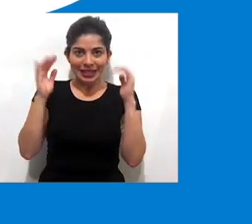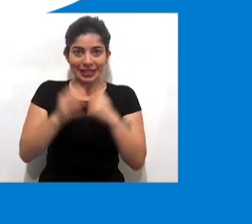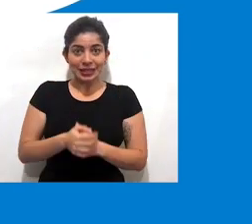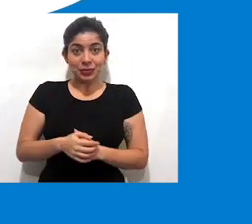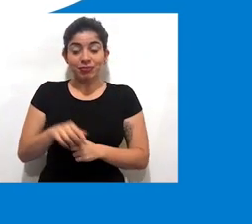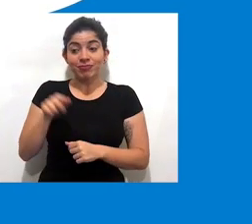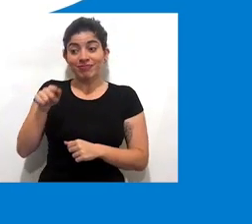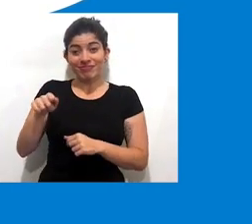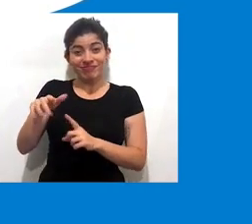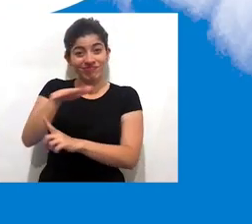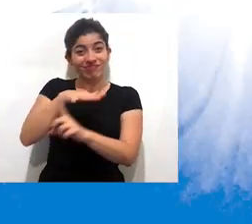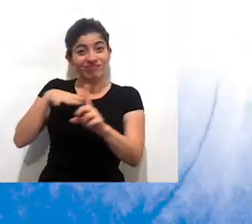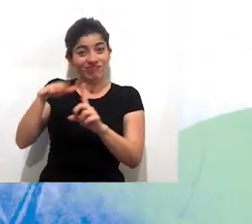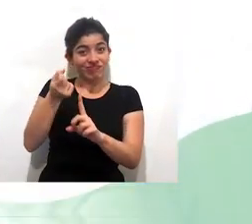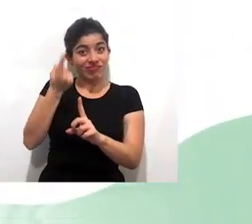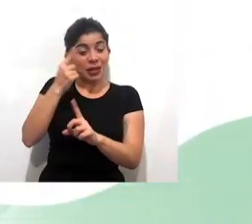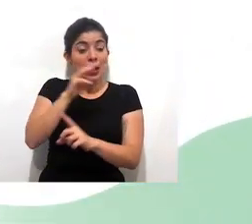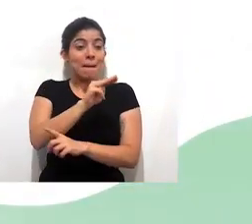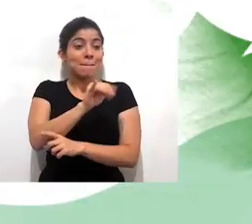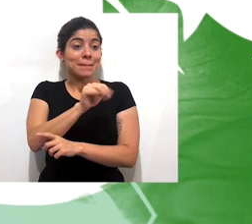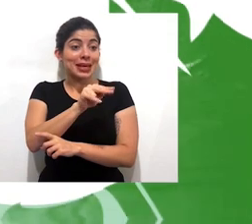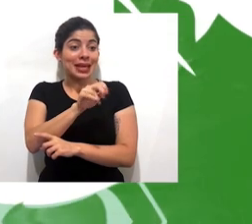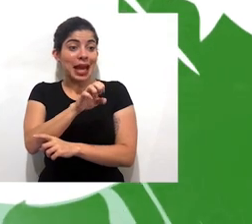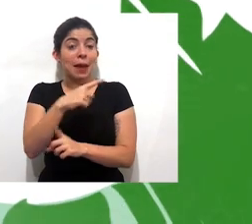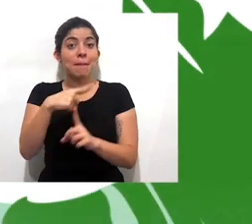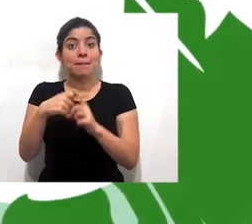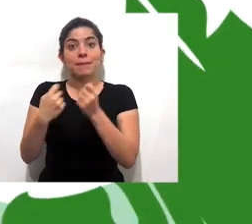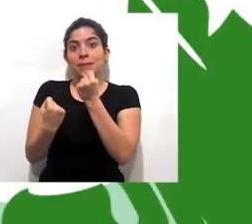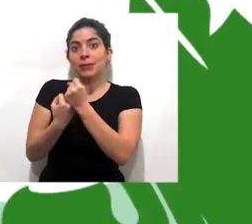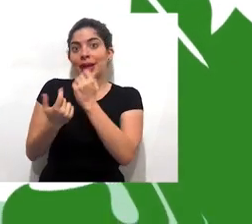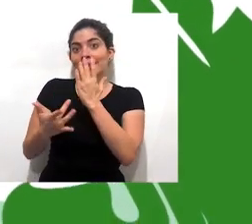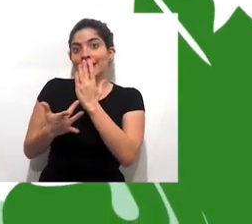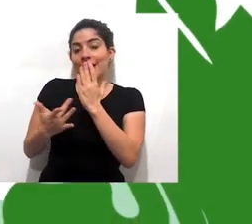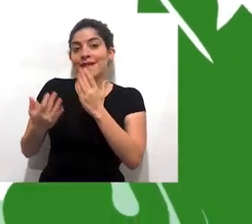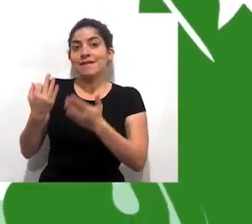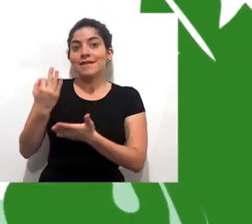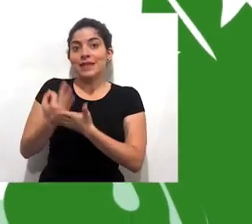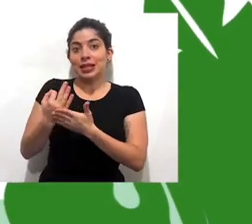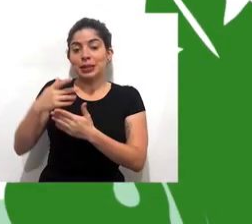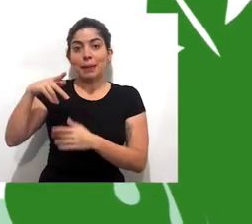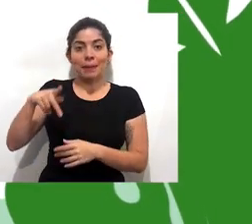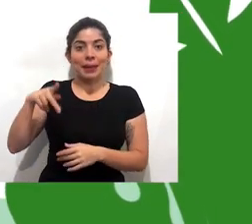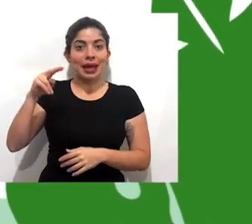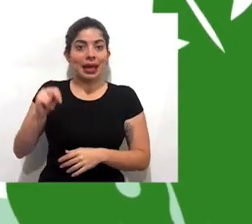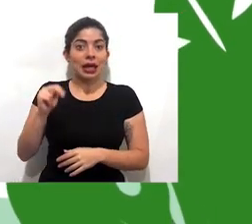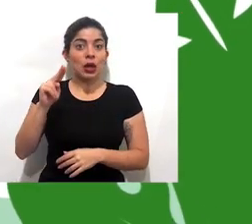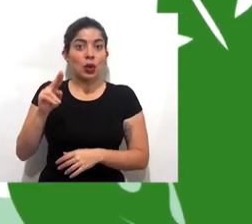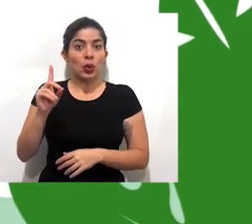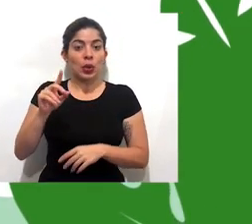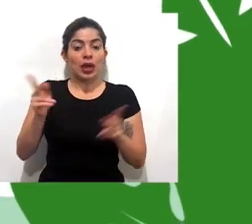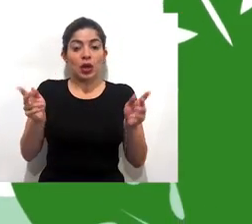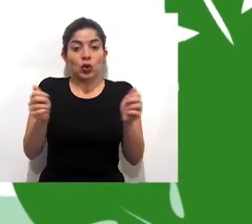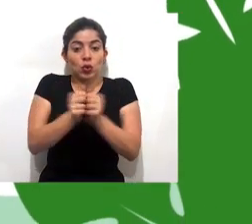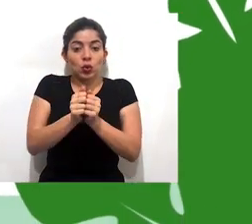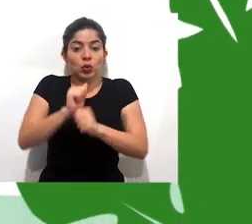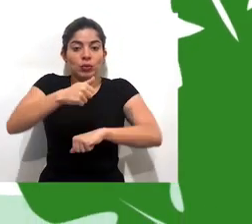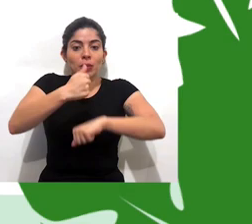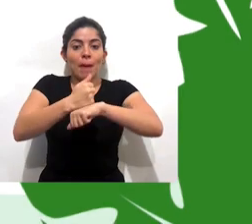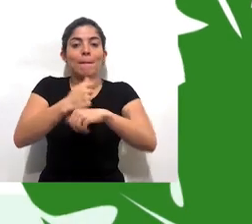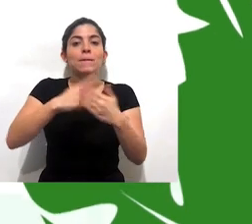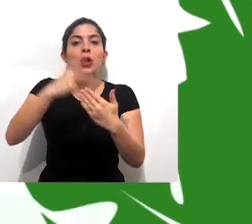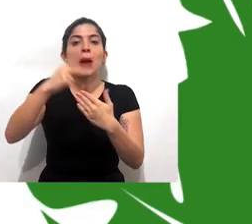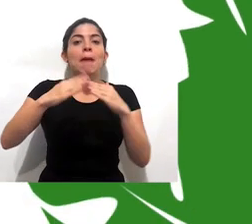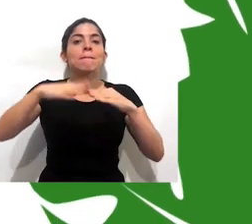naturaleza. Bajo este contexto, el MINAE, con el apoyo técnico y financiero del PNUD, crean el